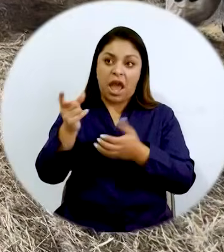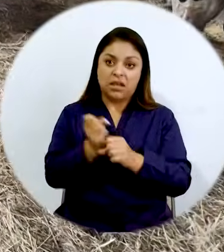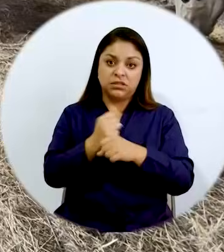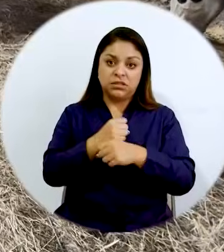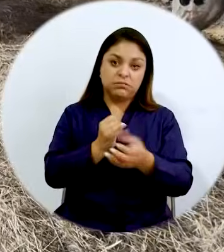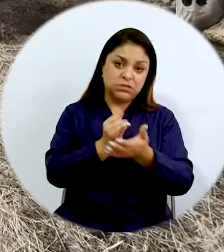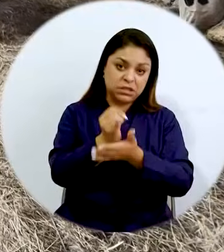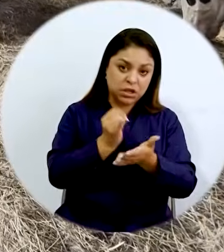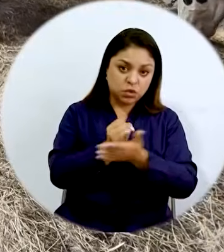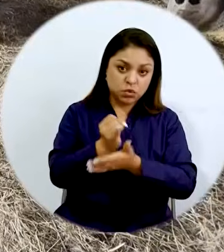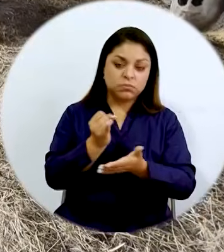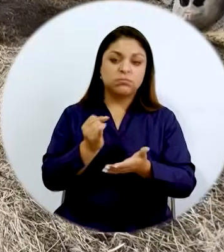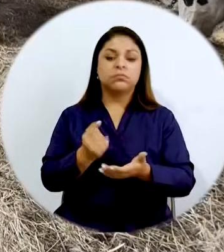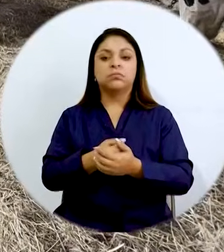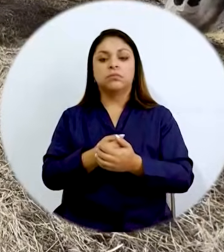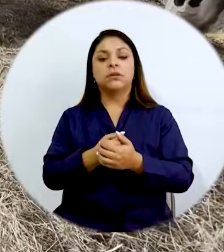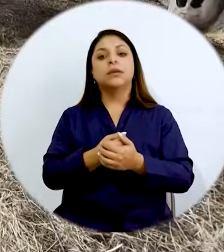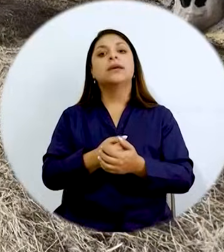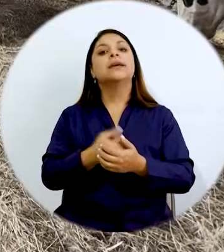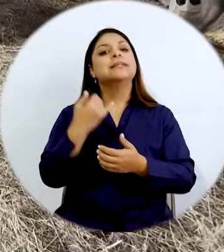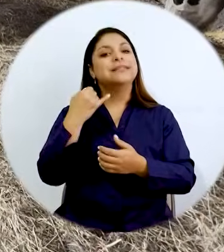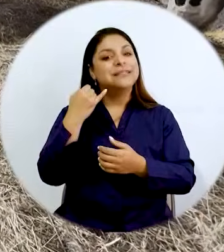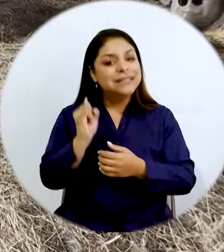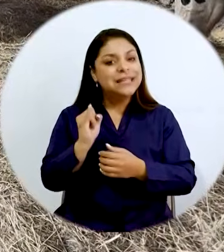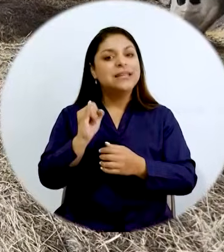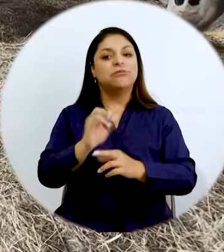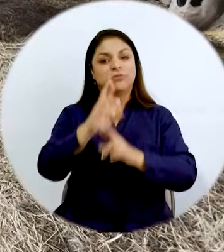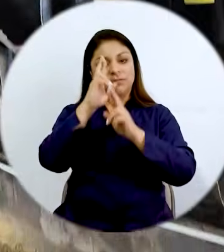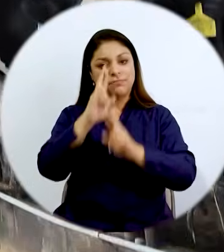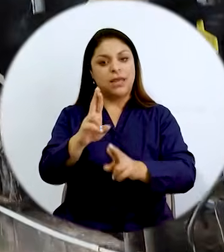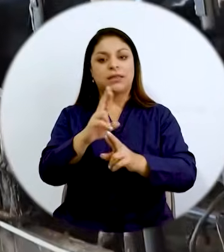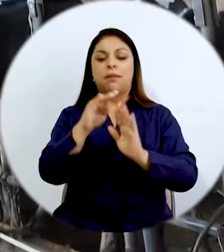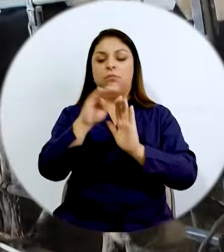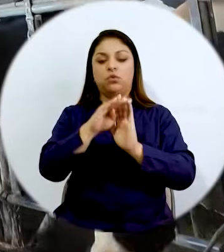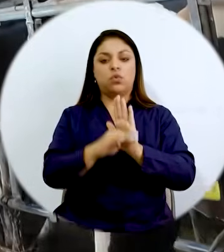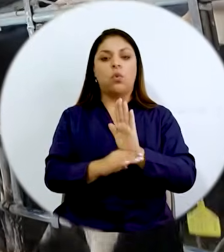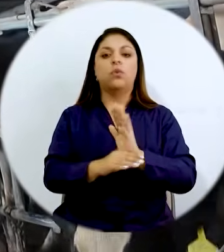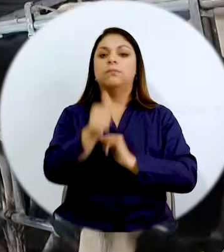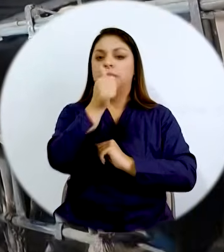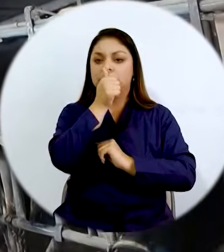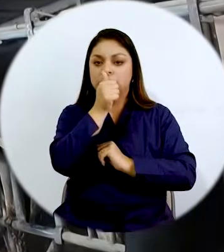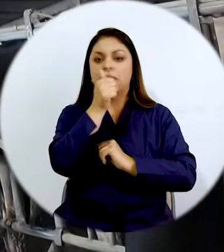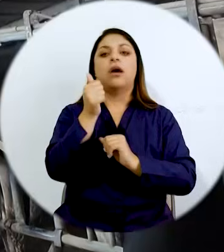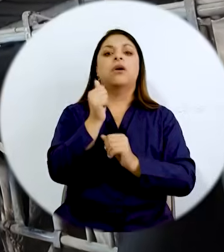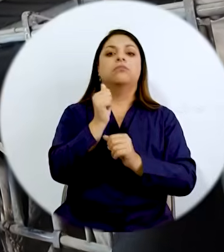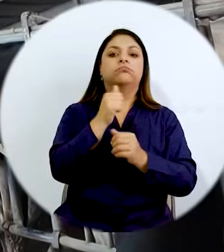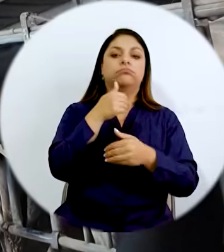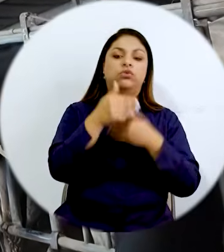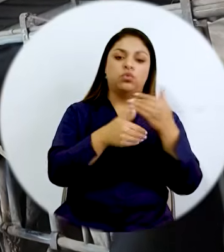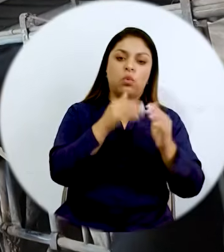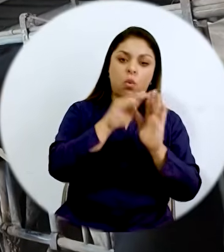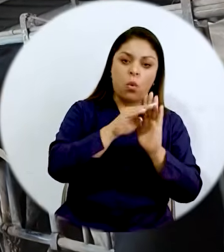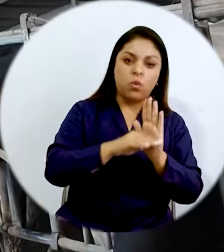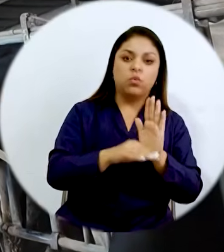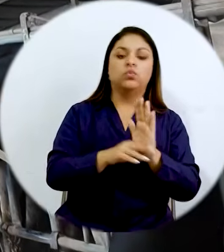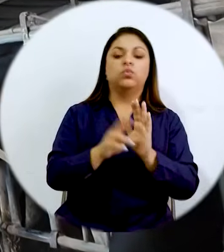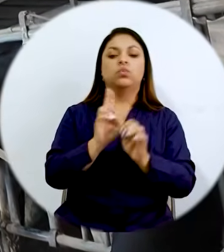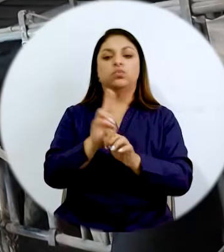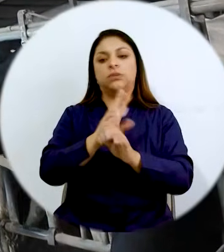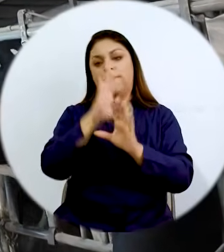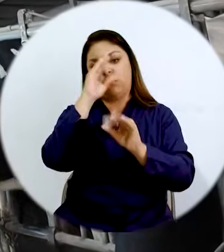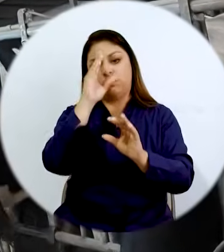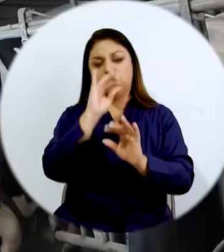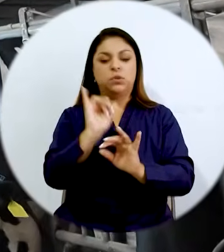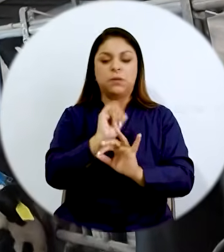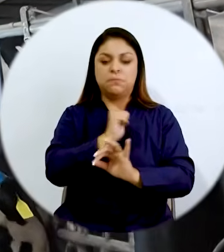hacer investigación, insisto, mientras se sigan los protocolos de privacidad y de seguridad del uso de los datos. En eso nosotros somos